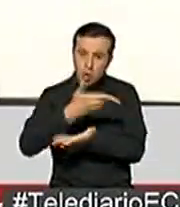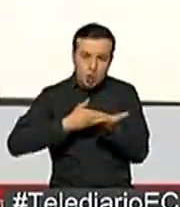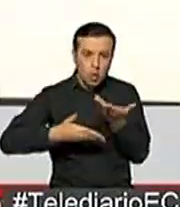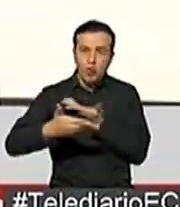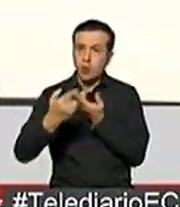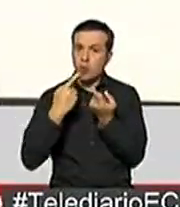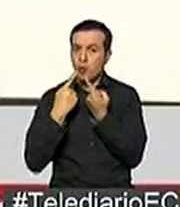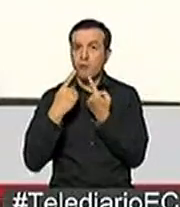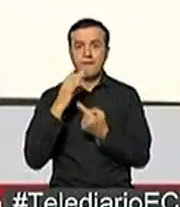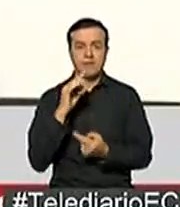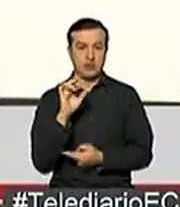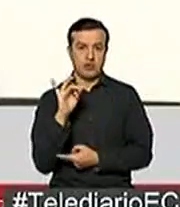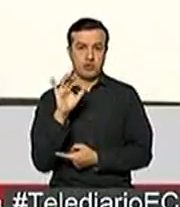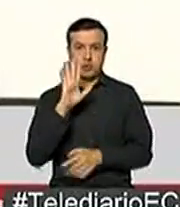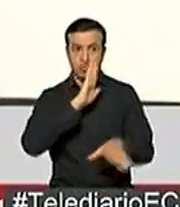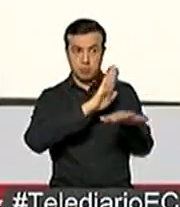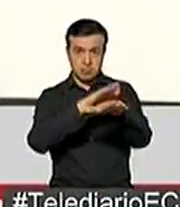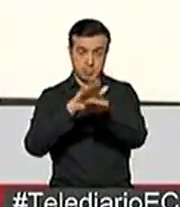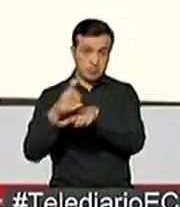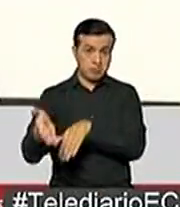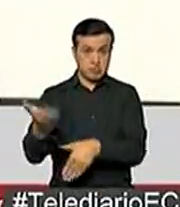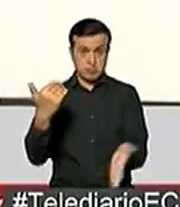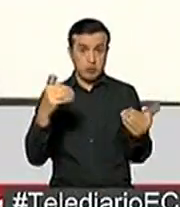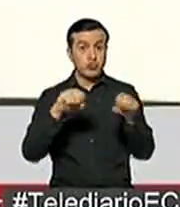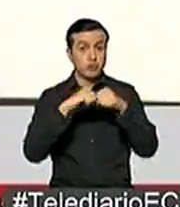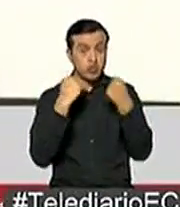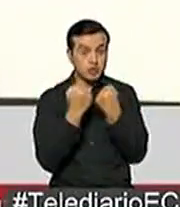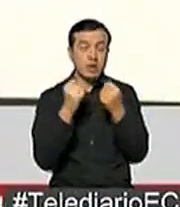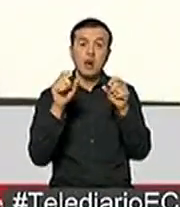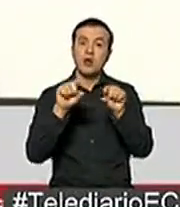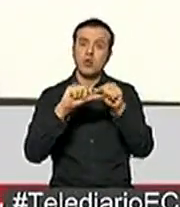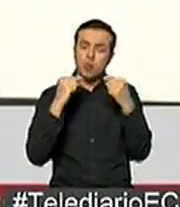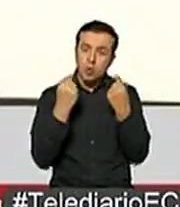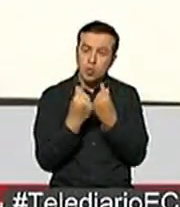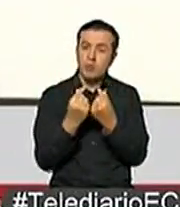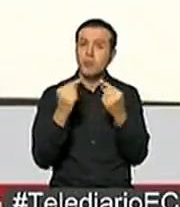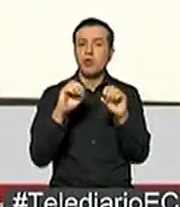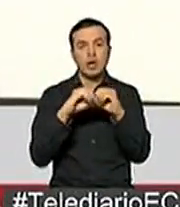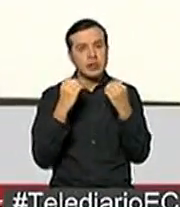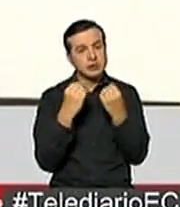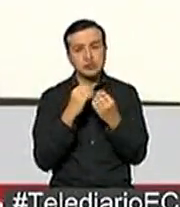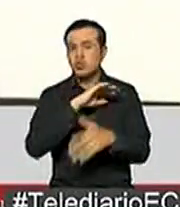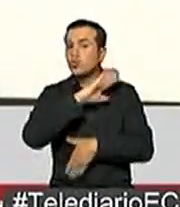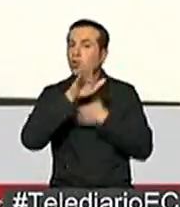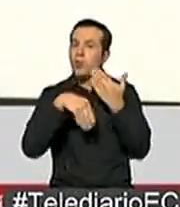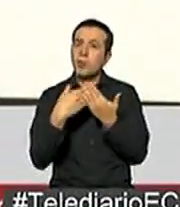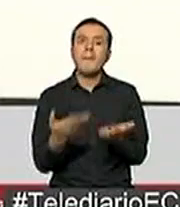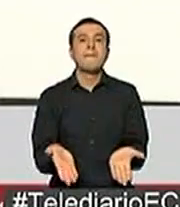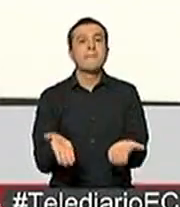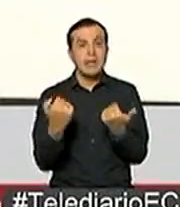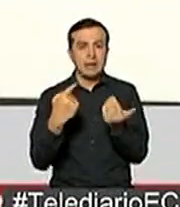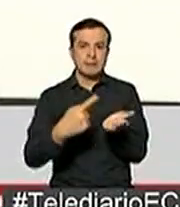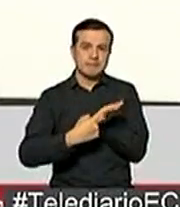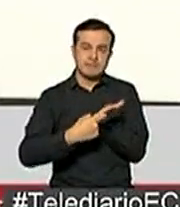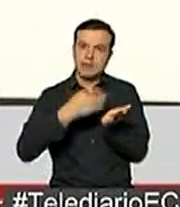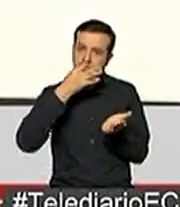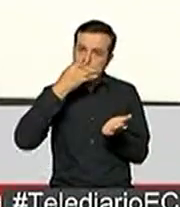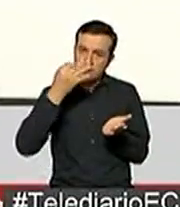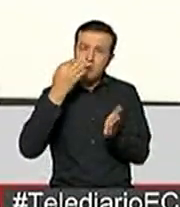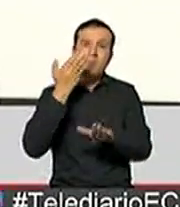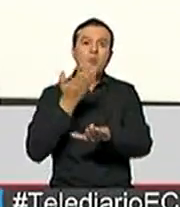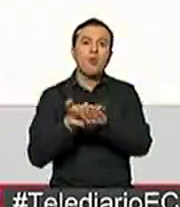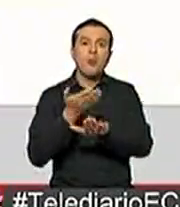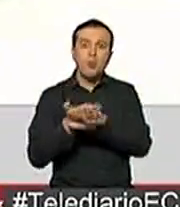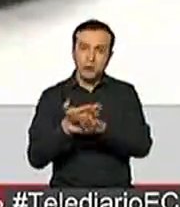convoca a todos los sectores sociales a todos los movimientos para que podamos discutir una verdadera propuesta